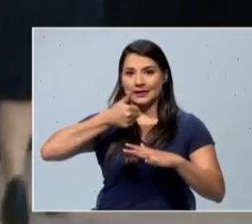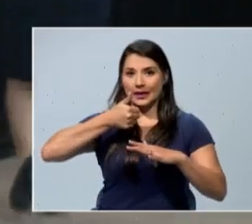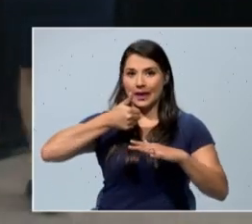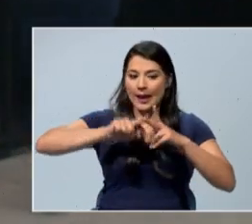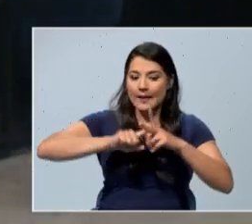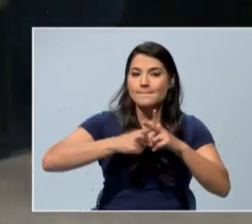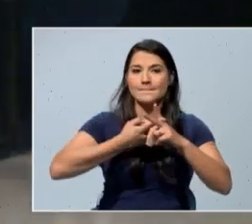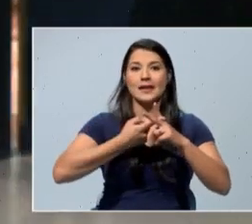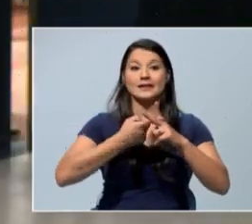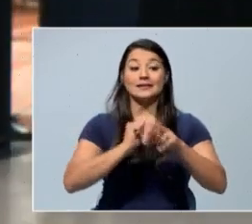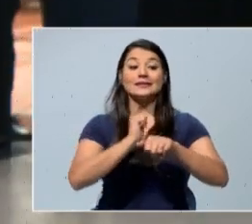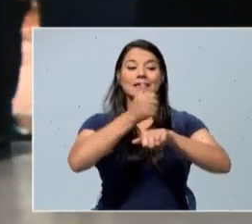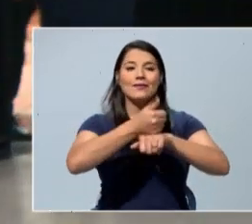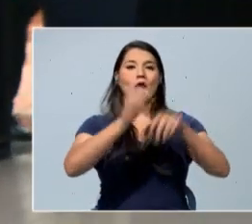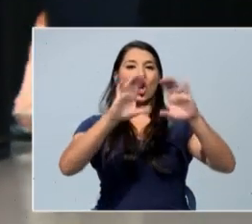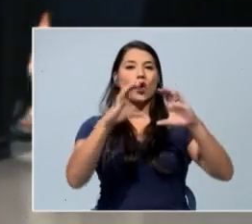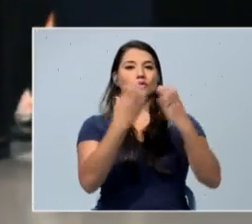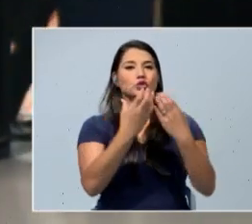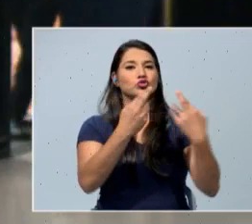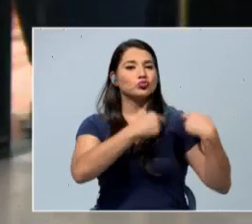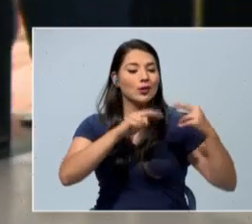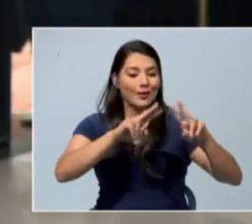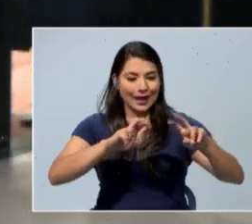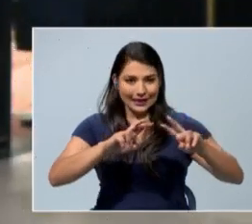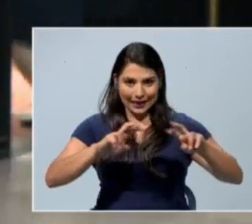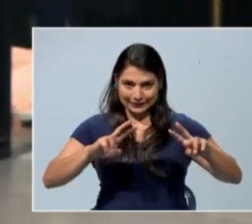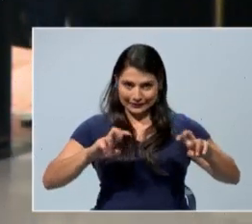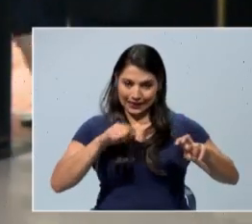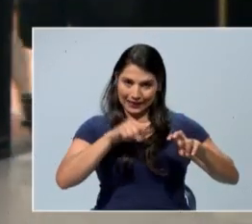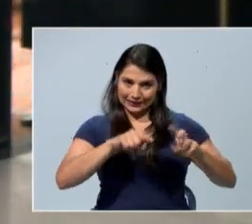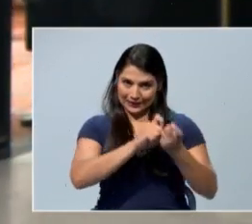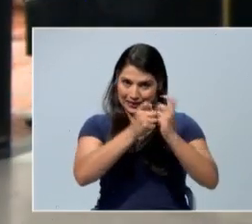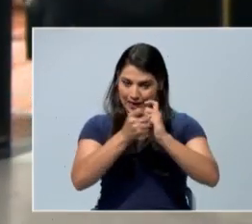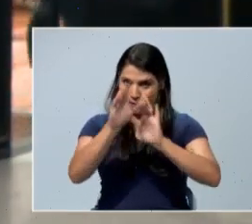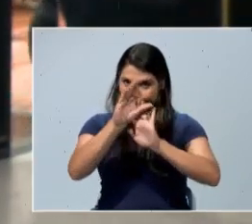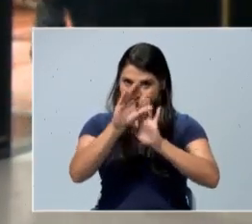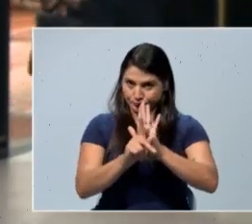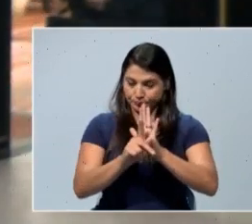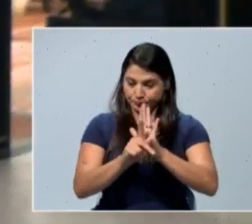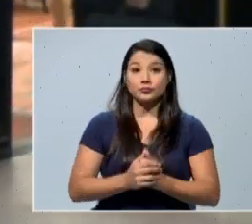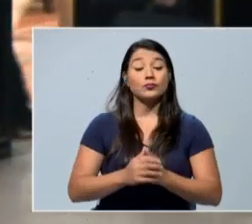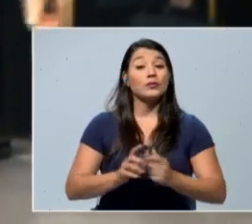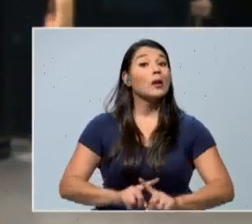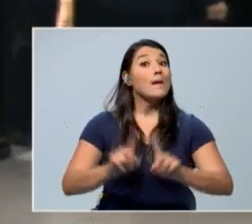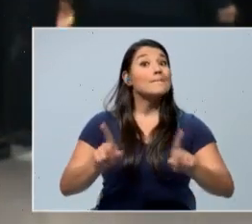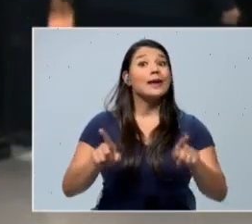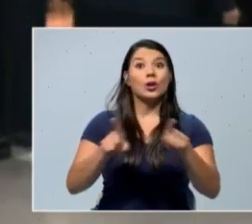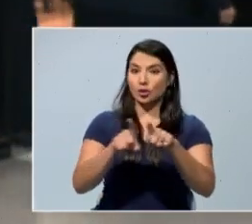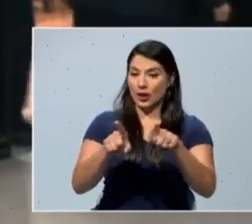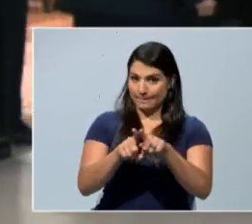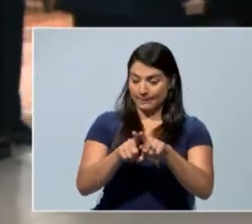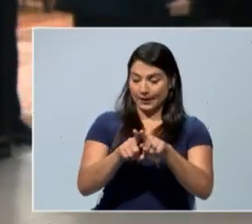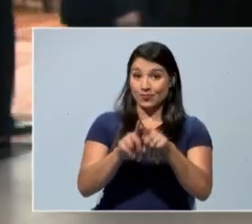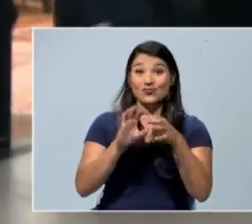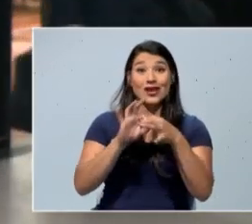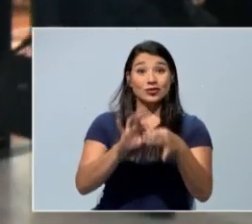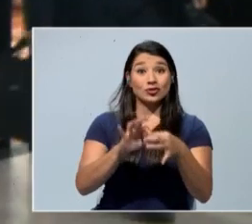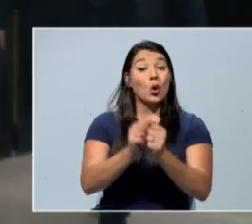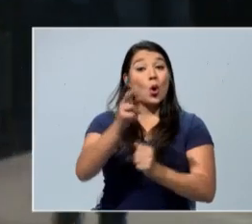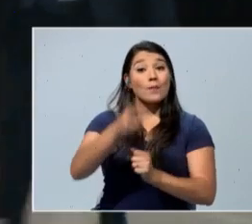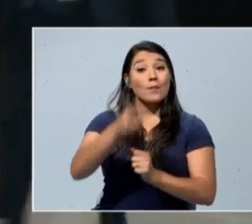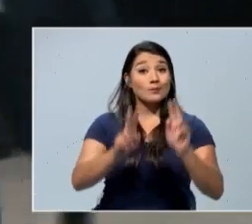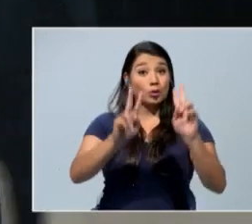que analizará este tema. Es decir, son apenas las fases previas acerca de este tema. Pero también alrededor del mismo, hoy